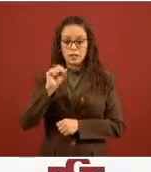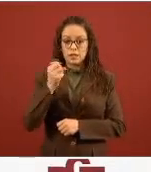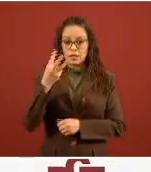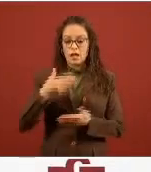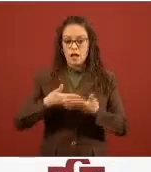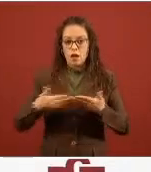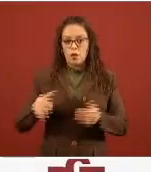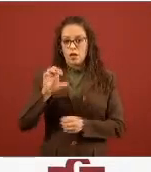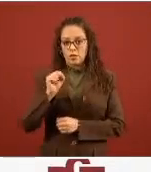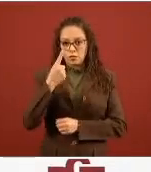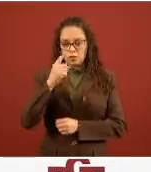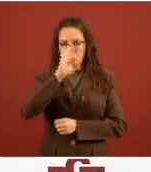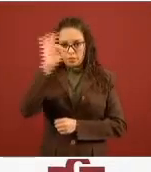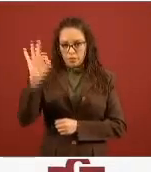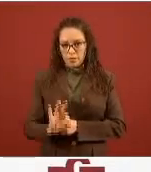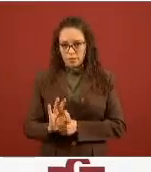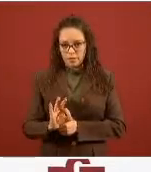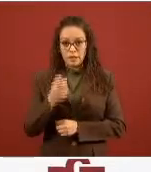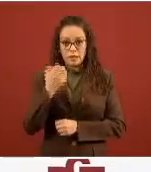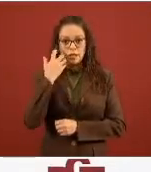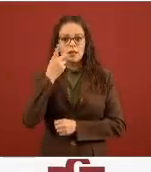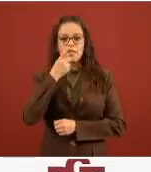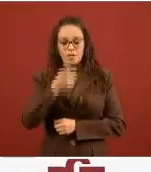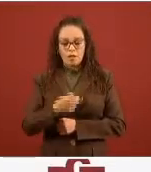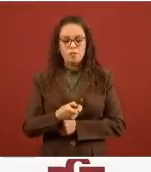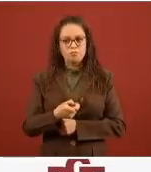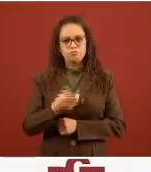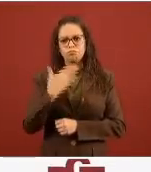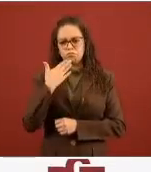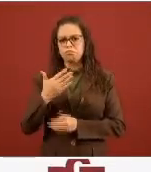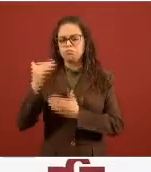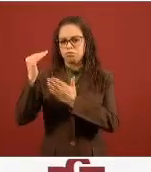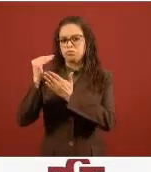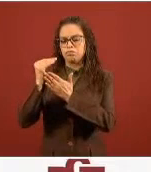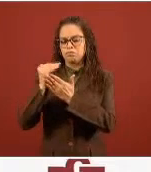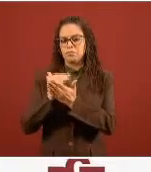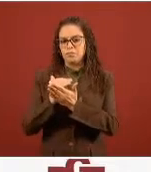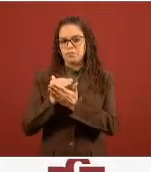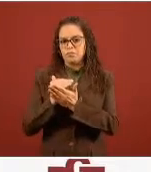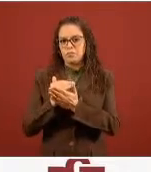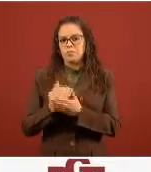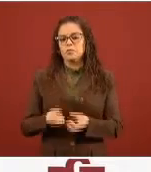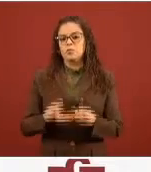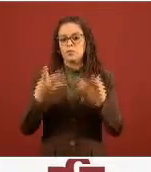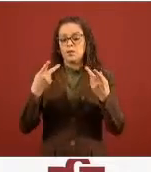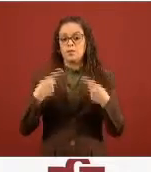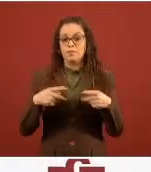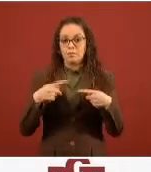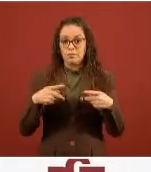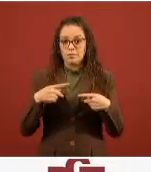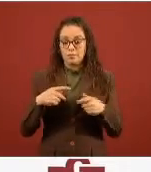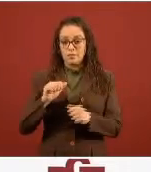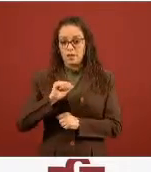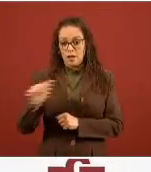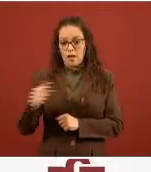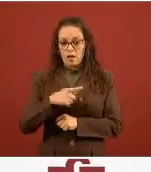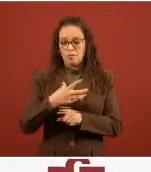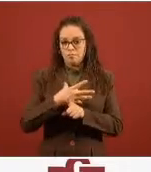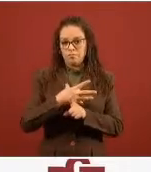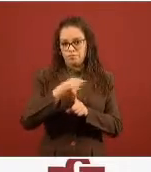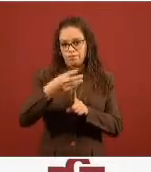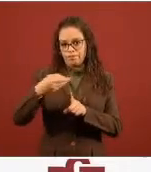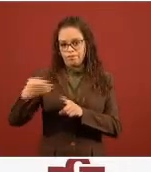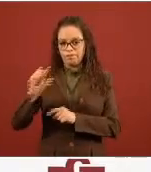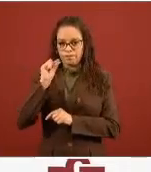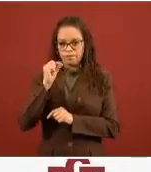es de 61%. Eso habla de una disminución en la cantidad, por lo menos, de casos más